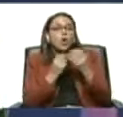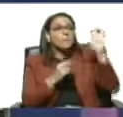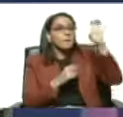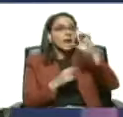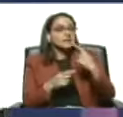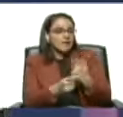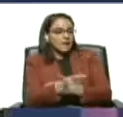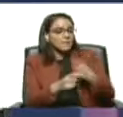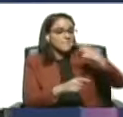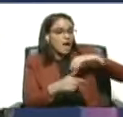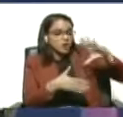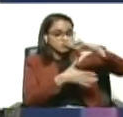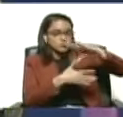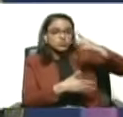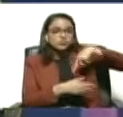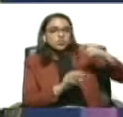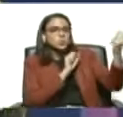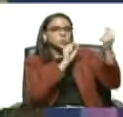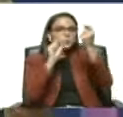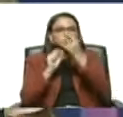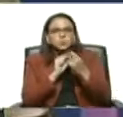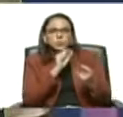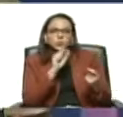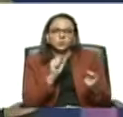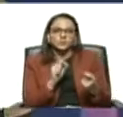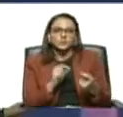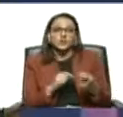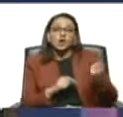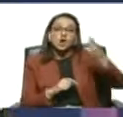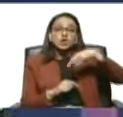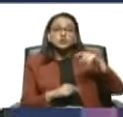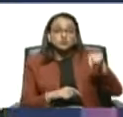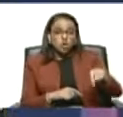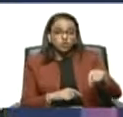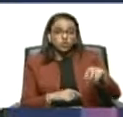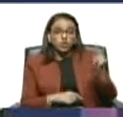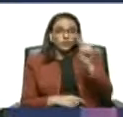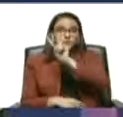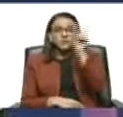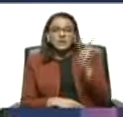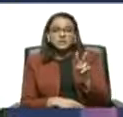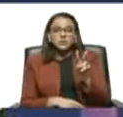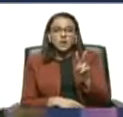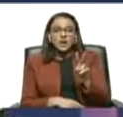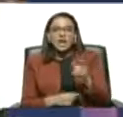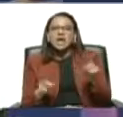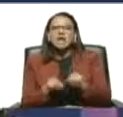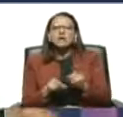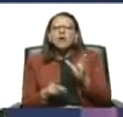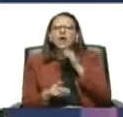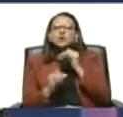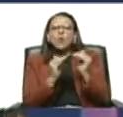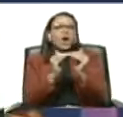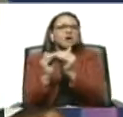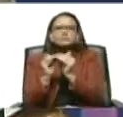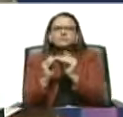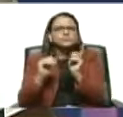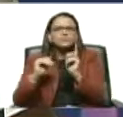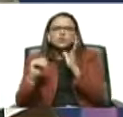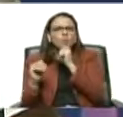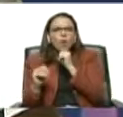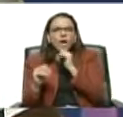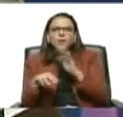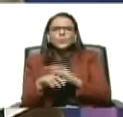Latina y el Caribe. Nuestra región es la más desigual del planeta. Es la más desigual en el